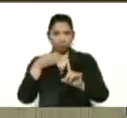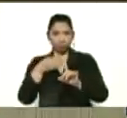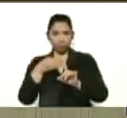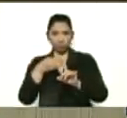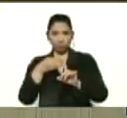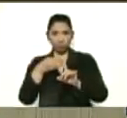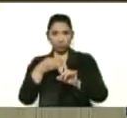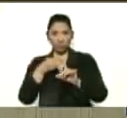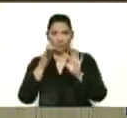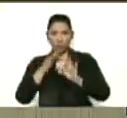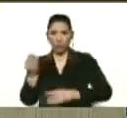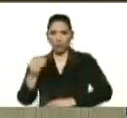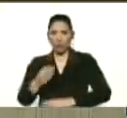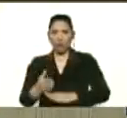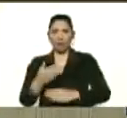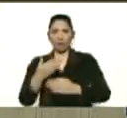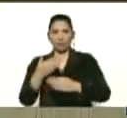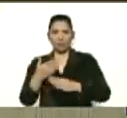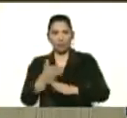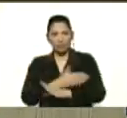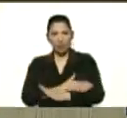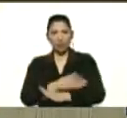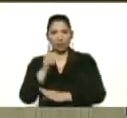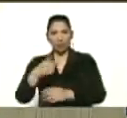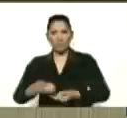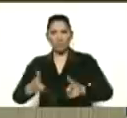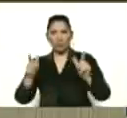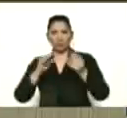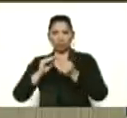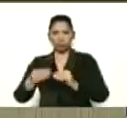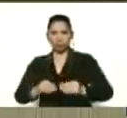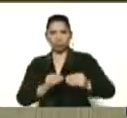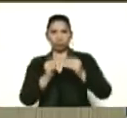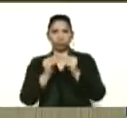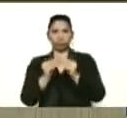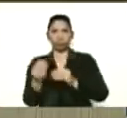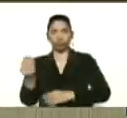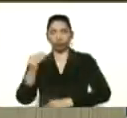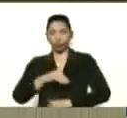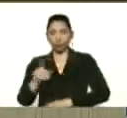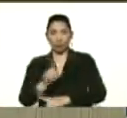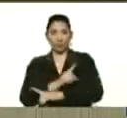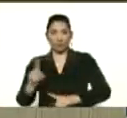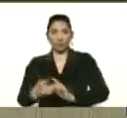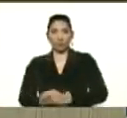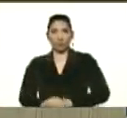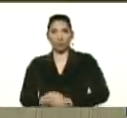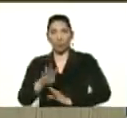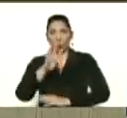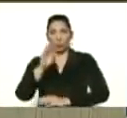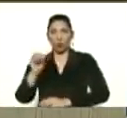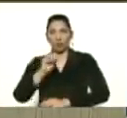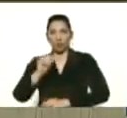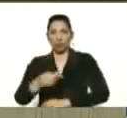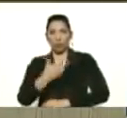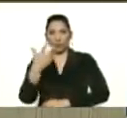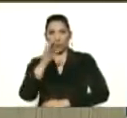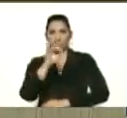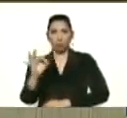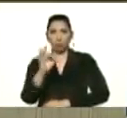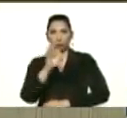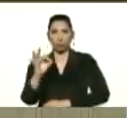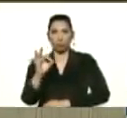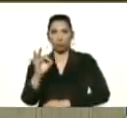manera mucho más temprana y nos permite entonces que la recuperación sea más rápida, 40,3%